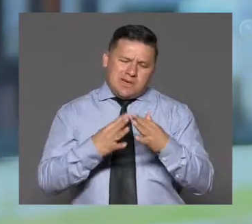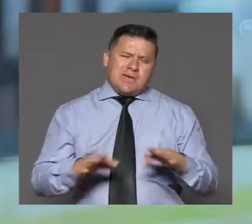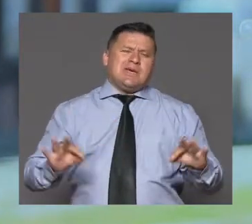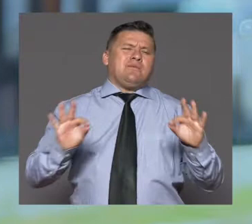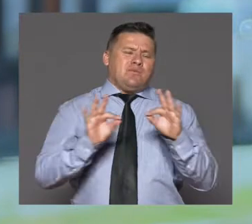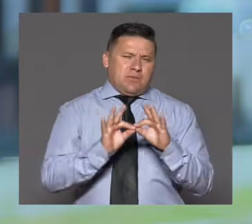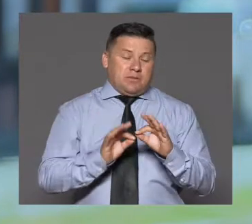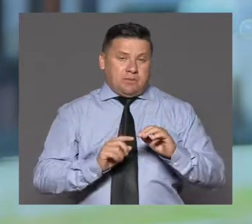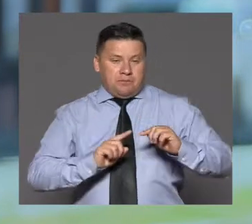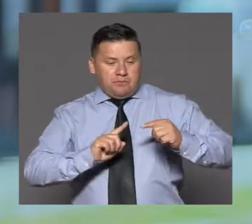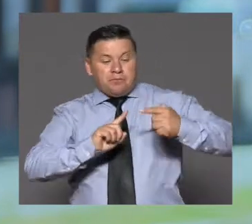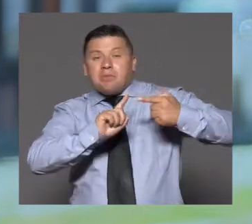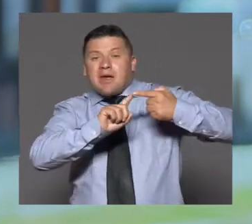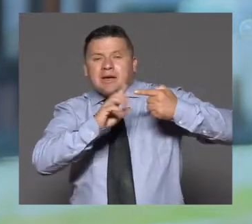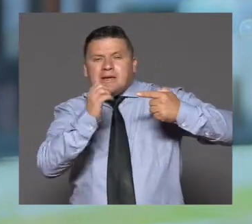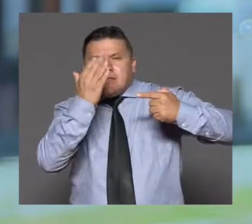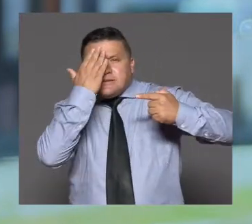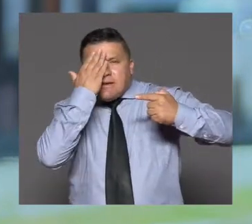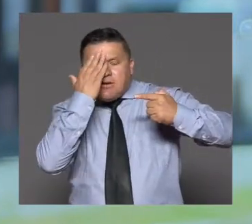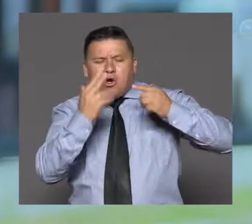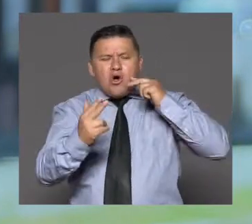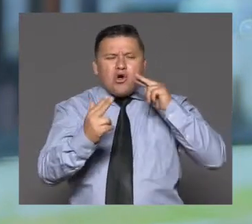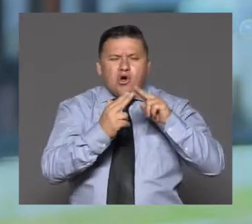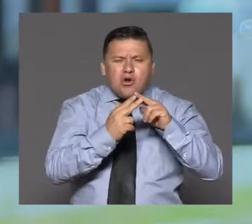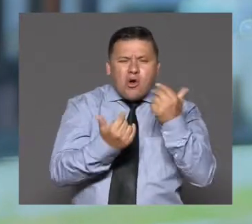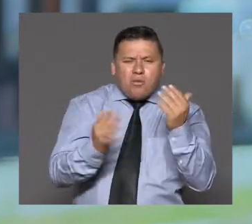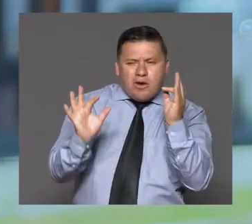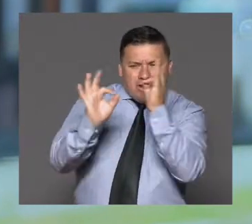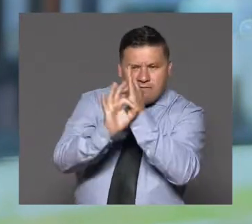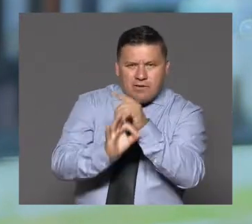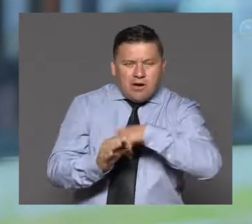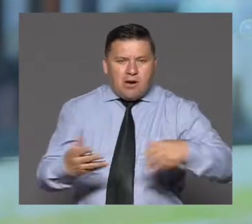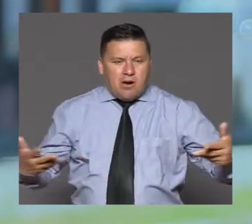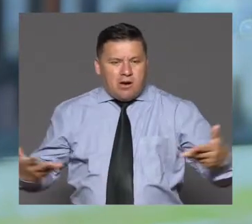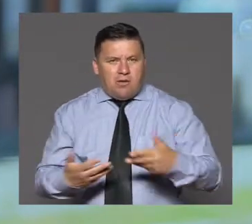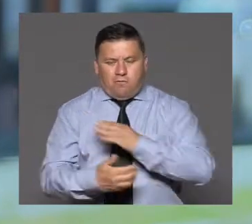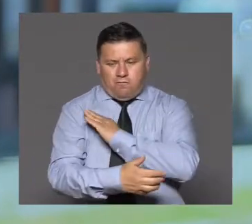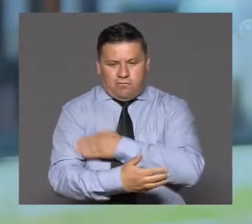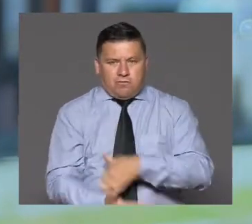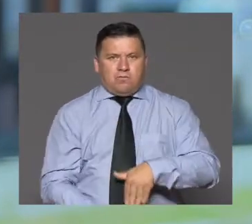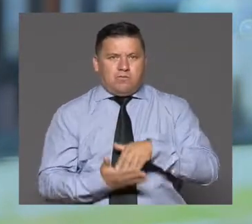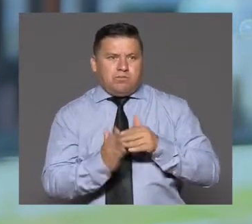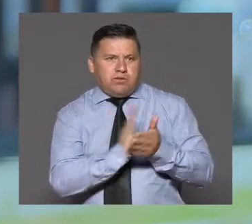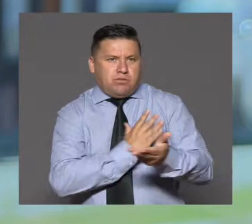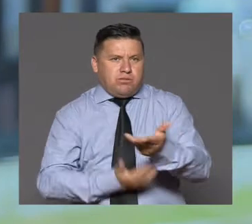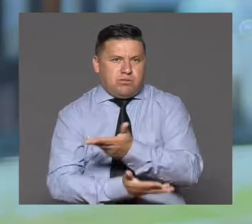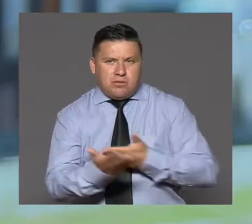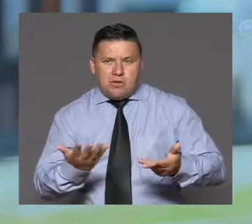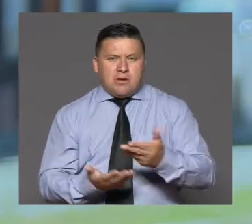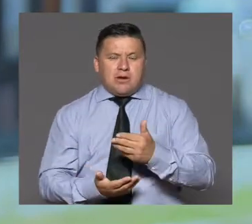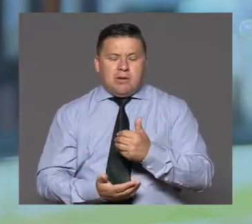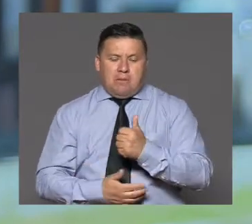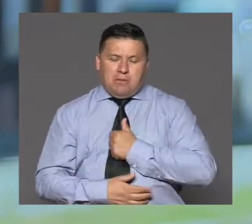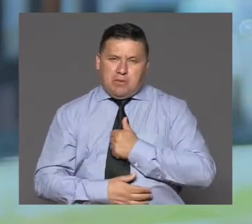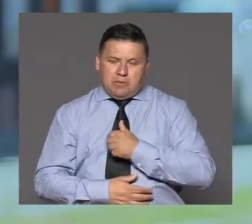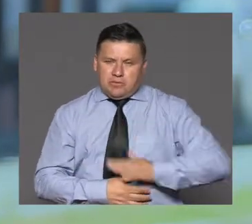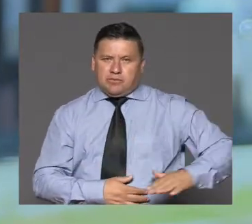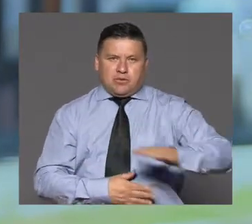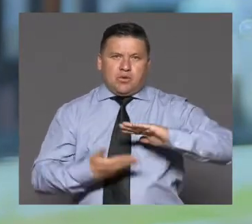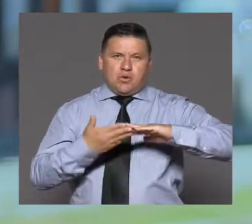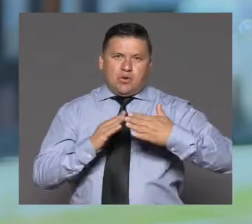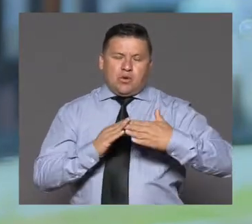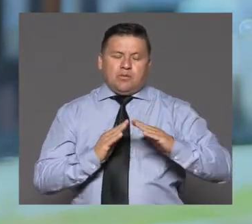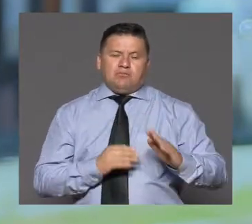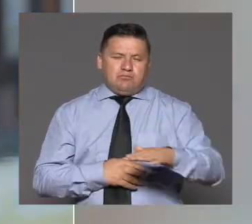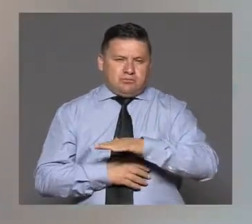importante. Primero saberlo, conocerlo y enfocarlo, porque esto nos va a ayudar a fortalecer muchas dinámicas propias que tenemos dentro de nuestra cultura